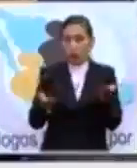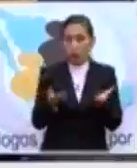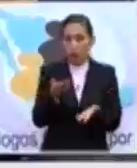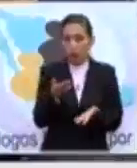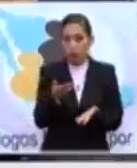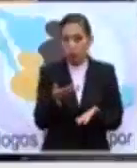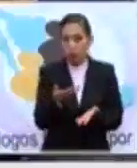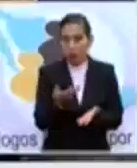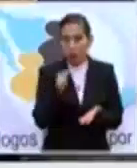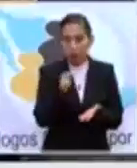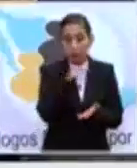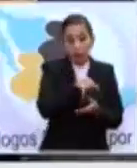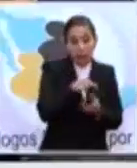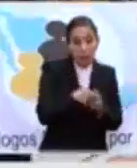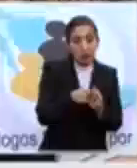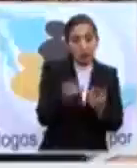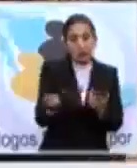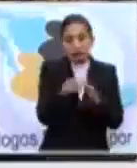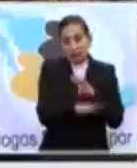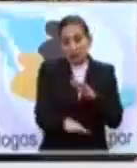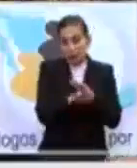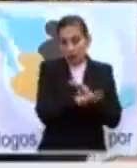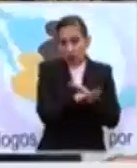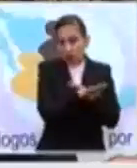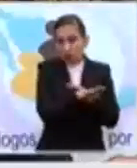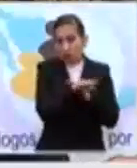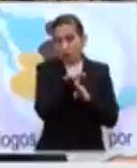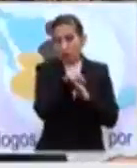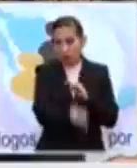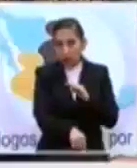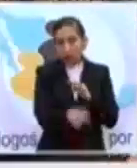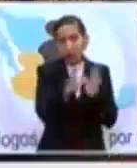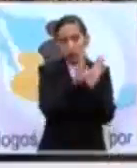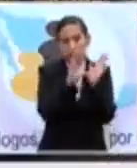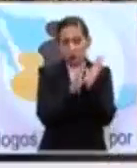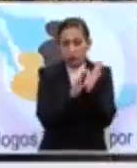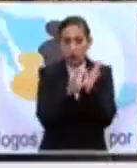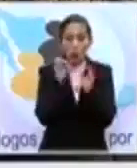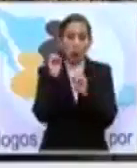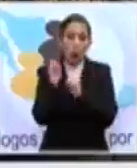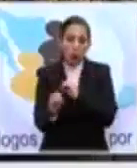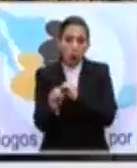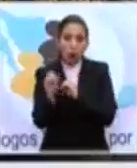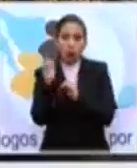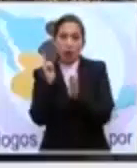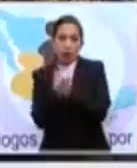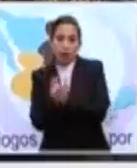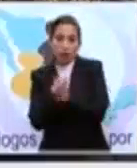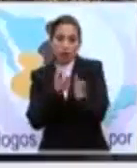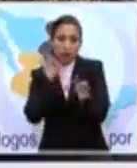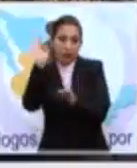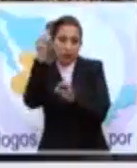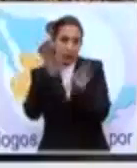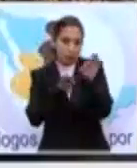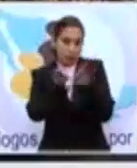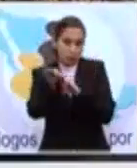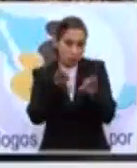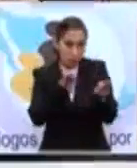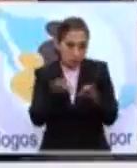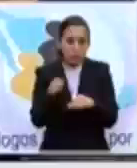que es el origen y la sustancia de tanto de nuestra Constitución como de la Ley Federal del Trabajo, pero